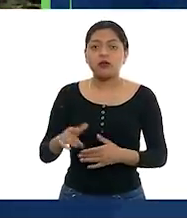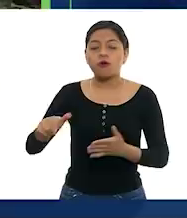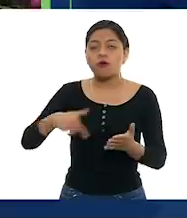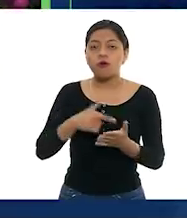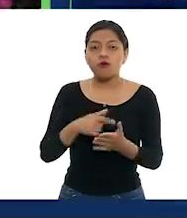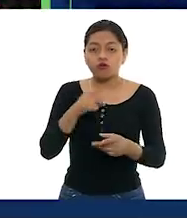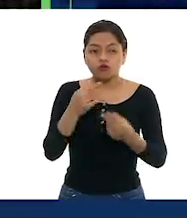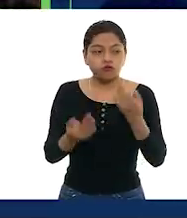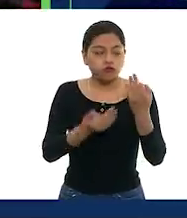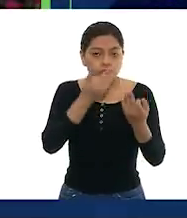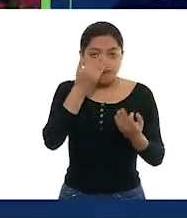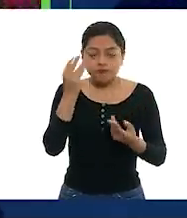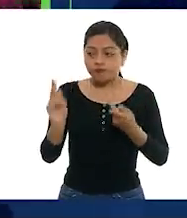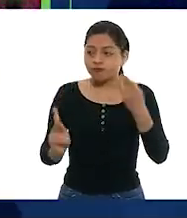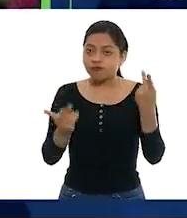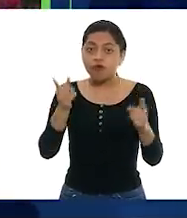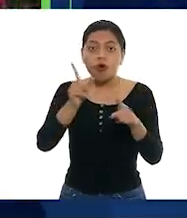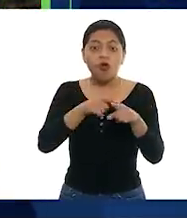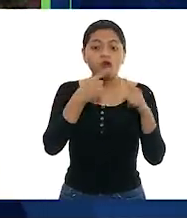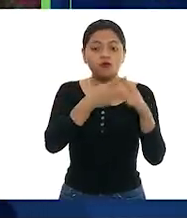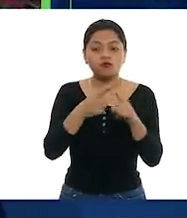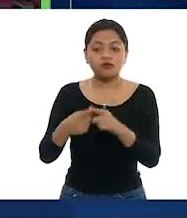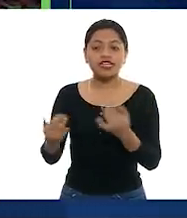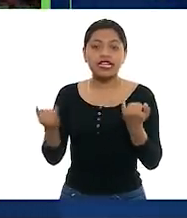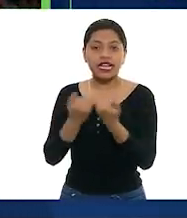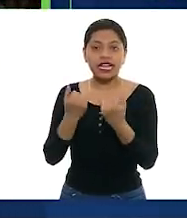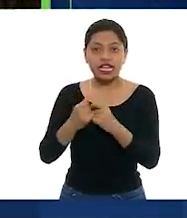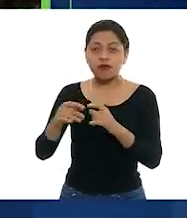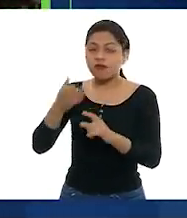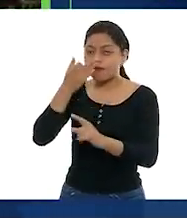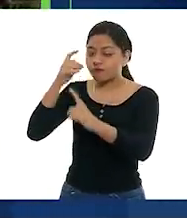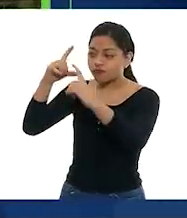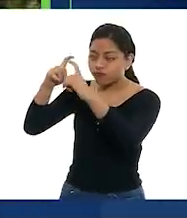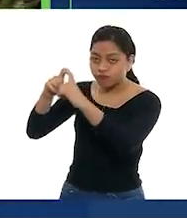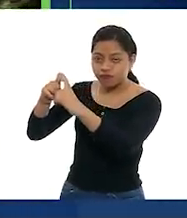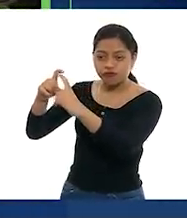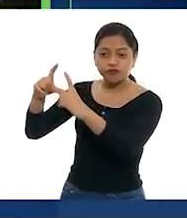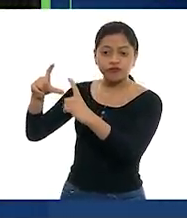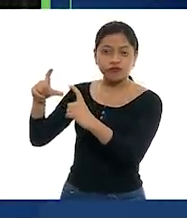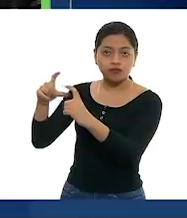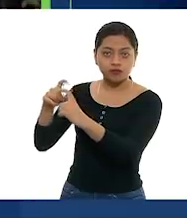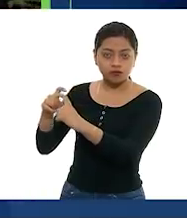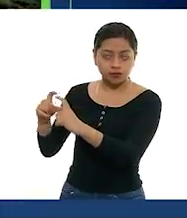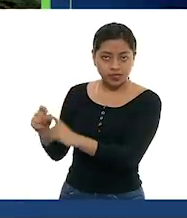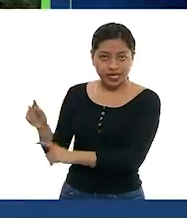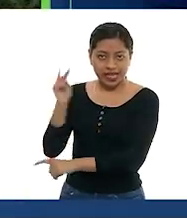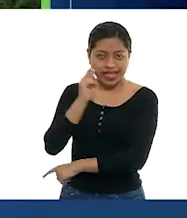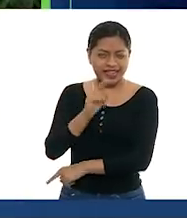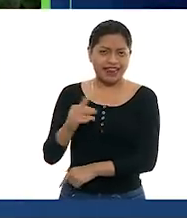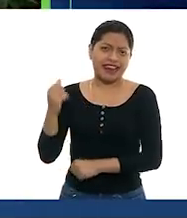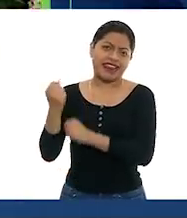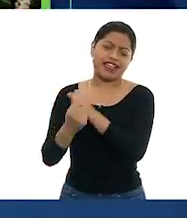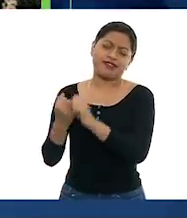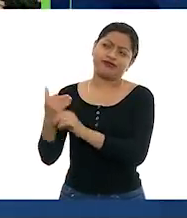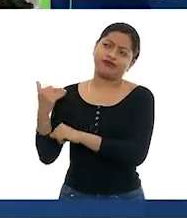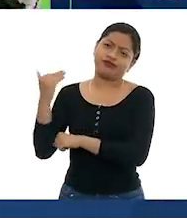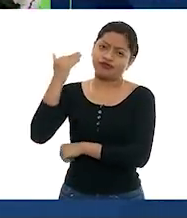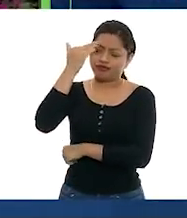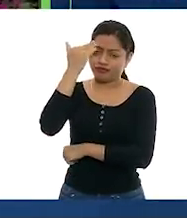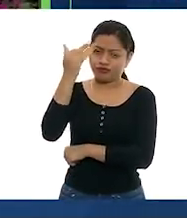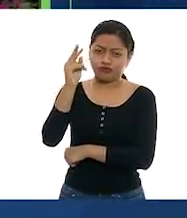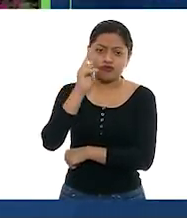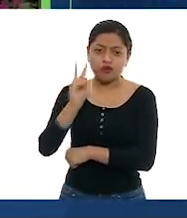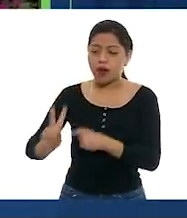sitio, de diferentes colores, con diferentes tamaños de flores, y en donde podemos observar durante todo el año una